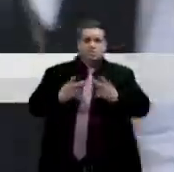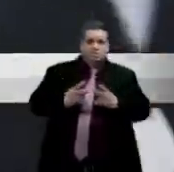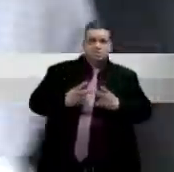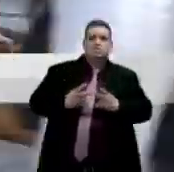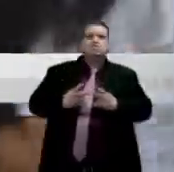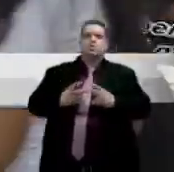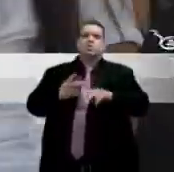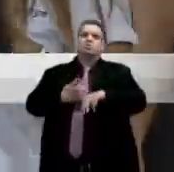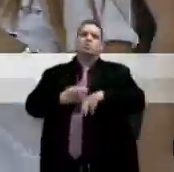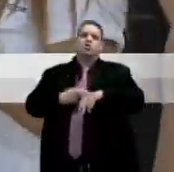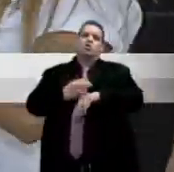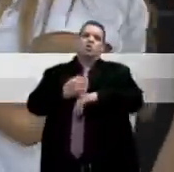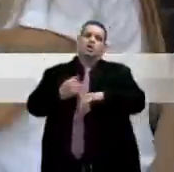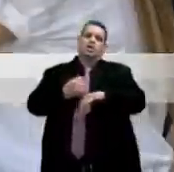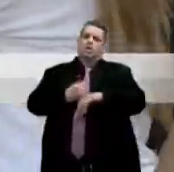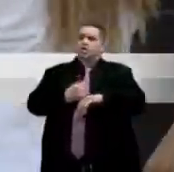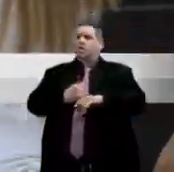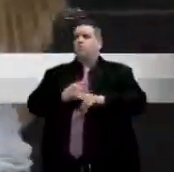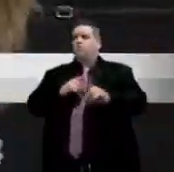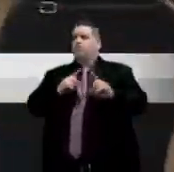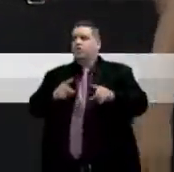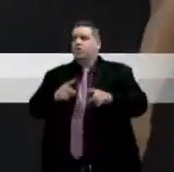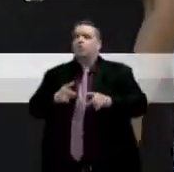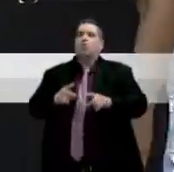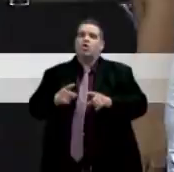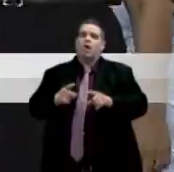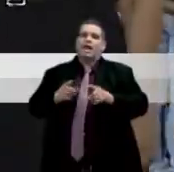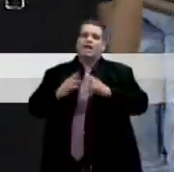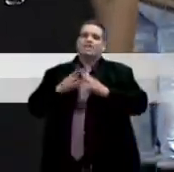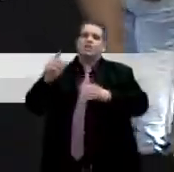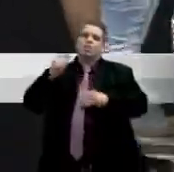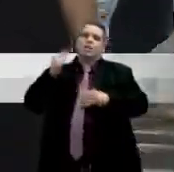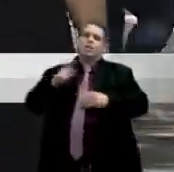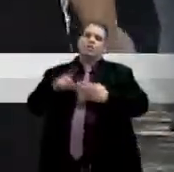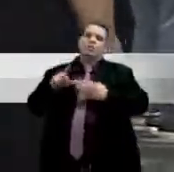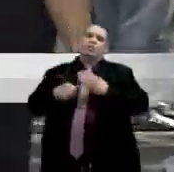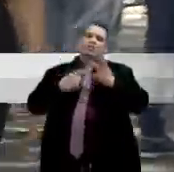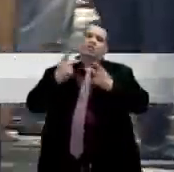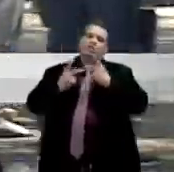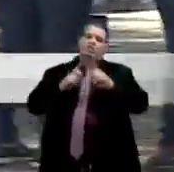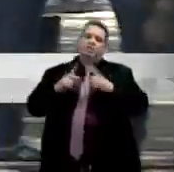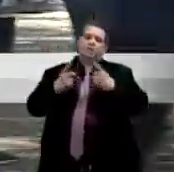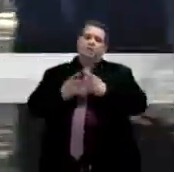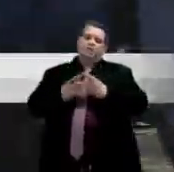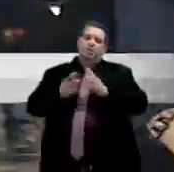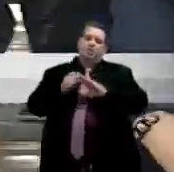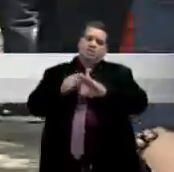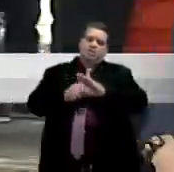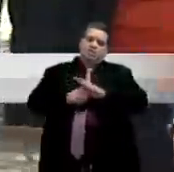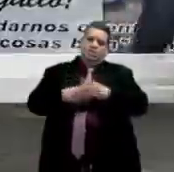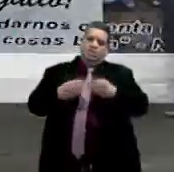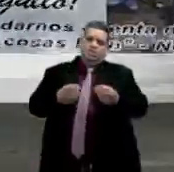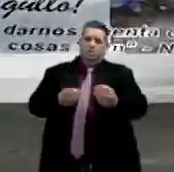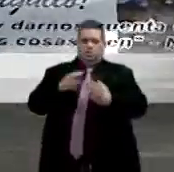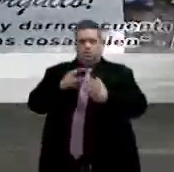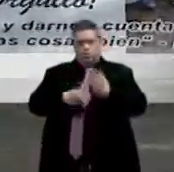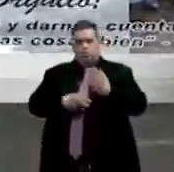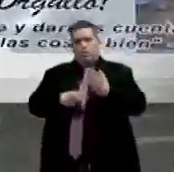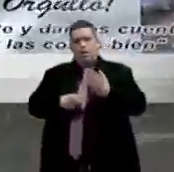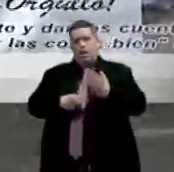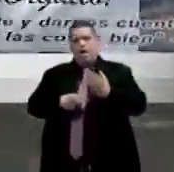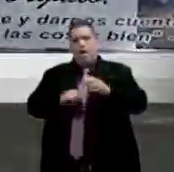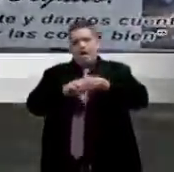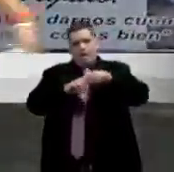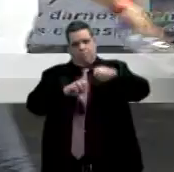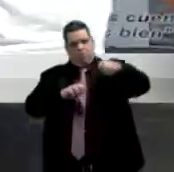distintos puntos geográficos de la isla recorrieron la mansión ejecutiva y posteriormente visitaron el Departamento de Estado, donde se le dio lectura